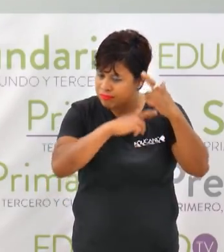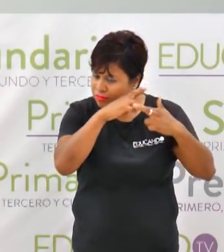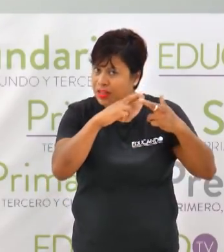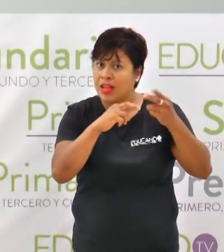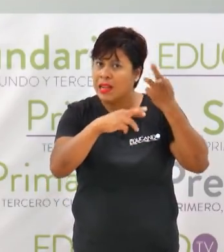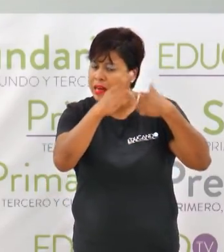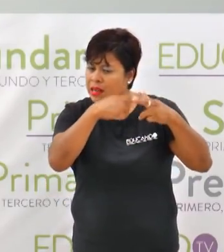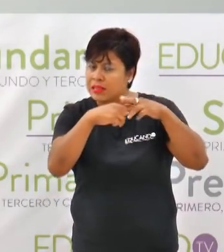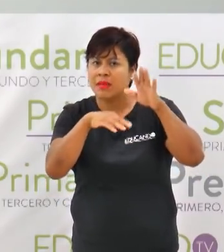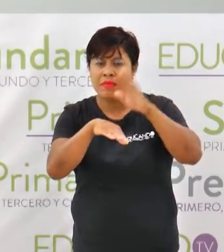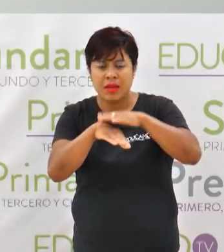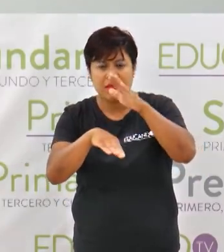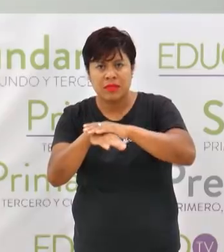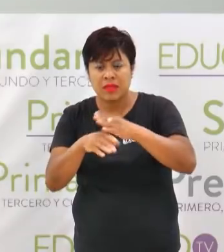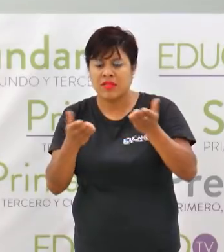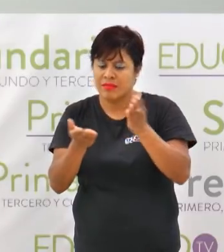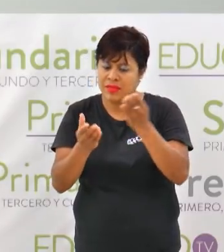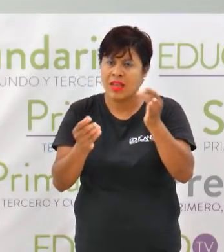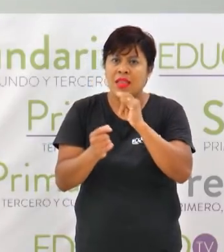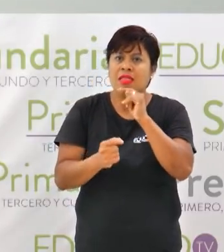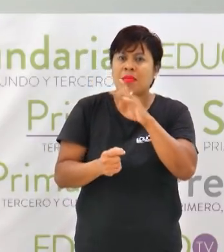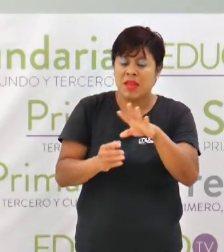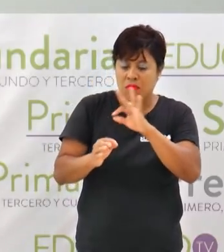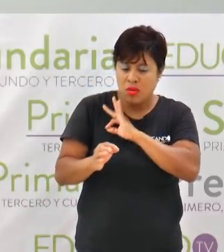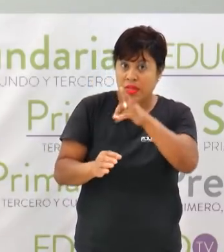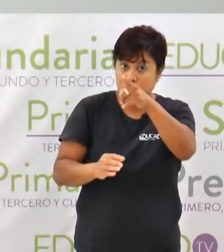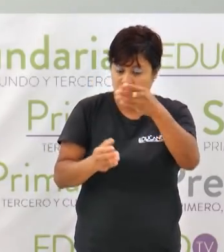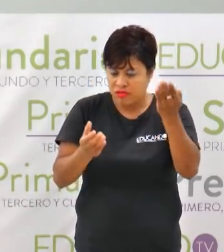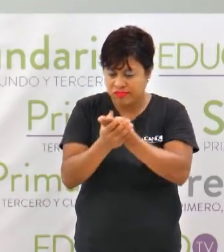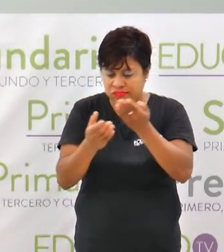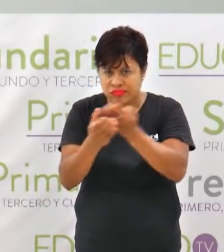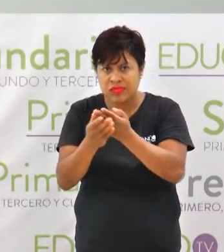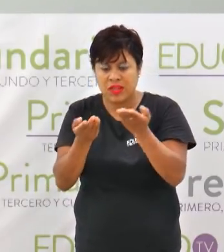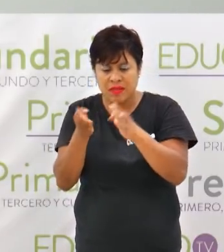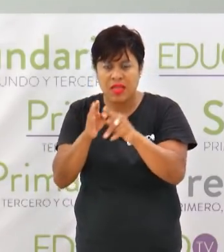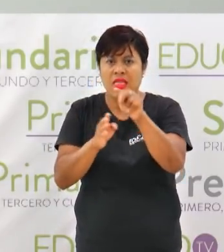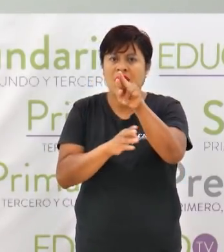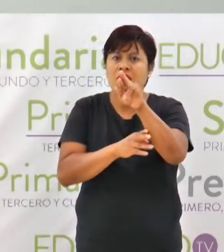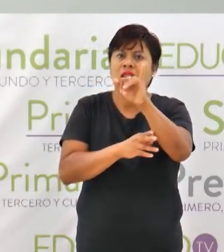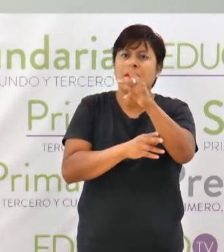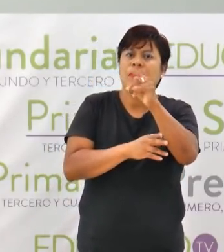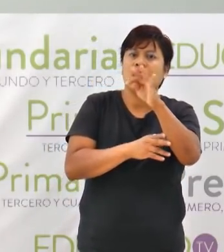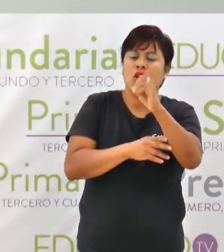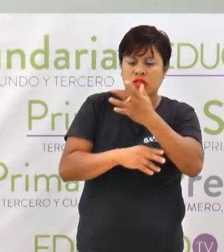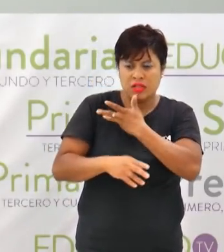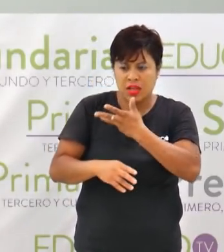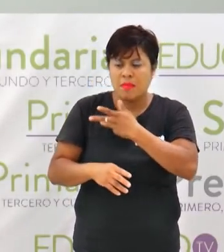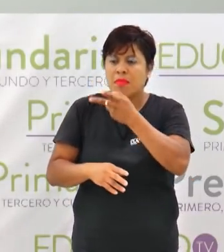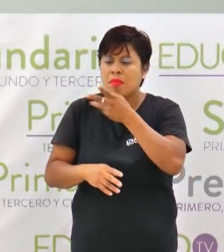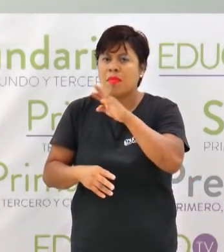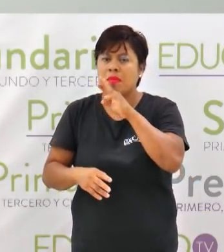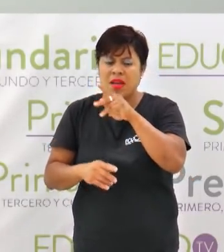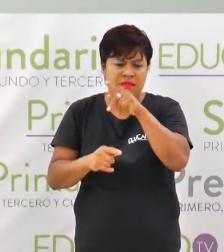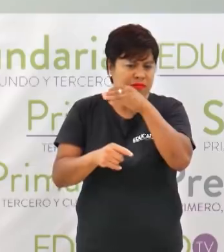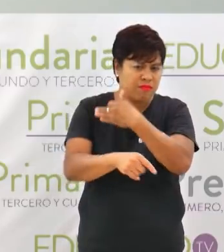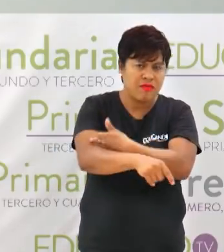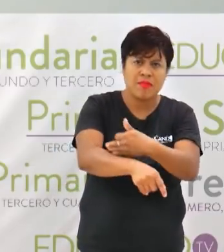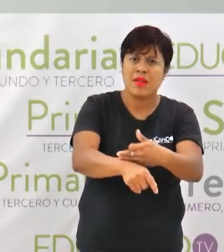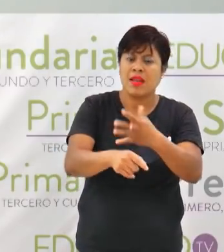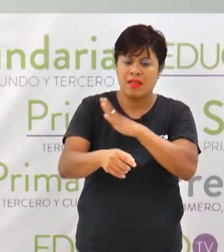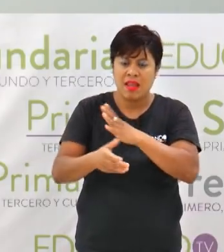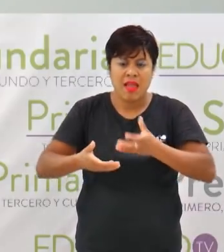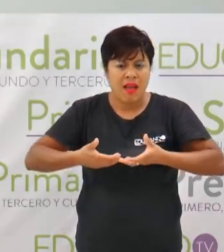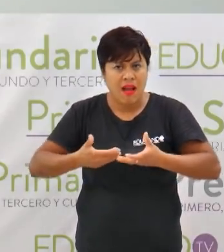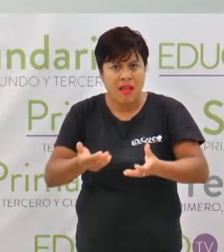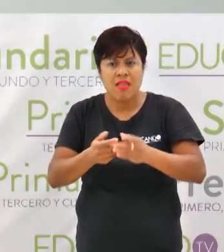la mayor cantidad de trípticos que puedas conocer y sobre todo que tenga papá, mamá, tío, que pueda ver en la